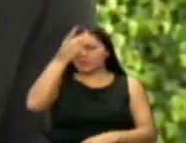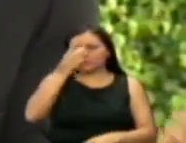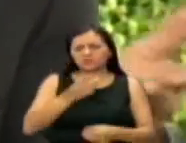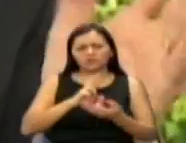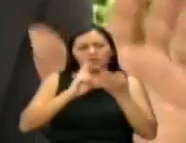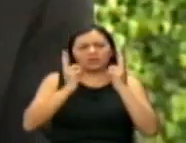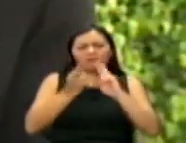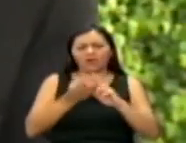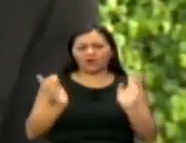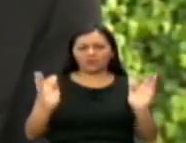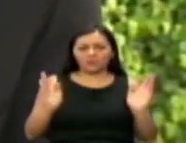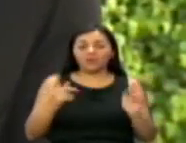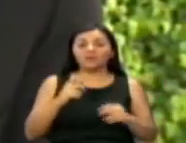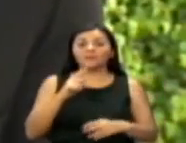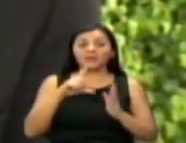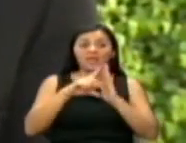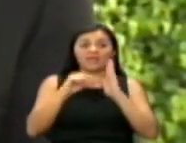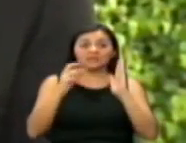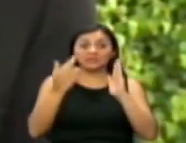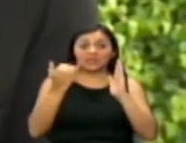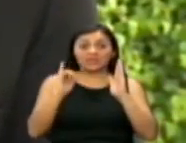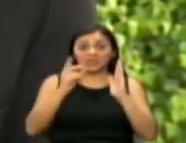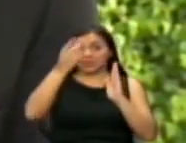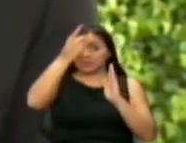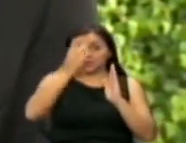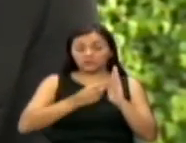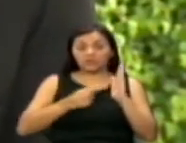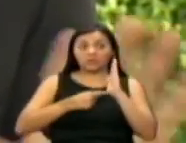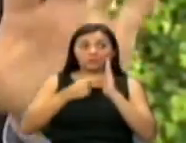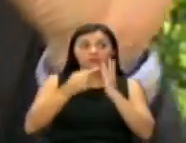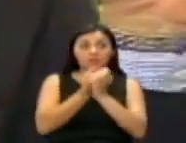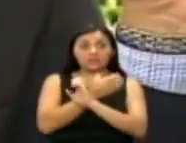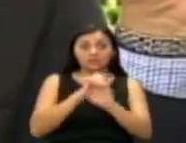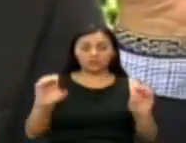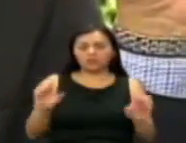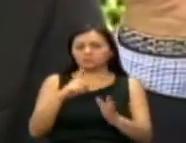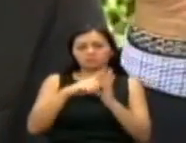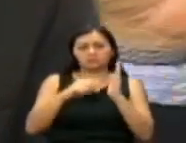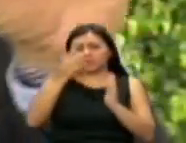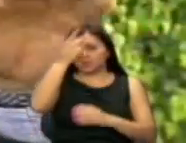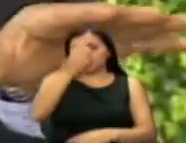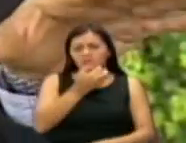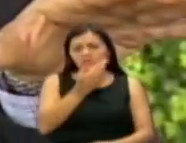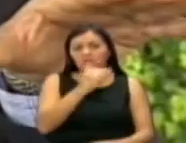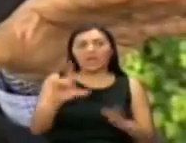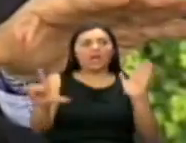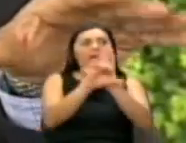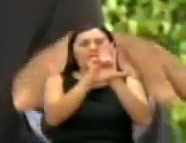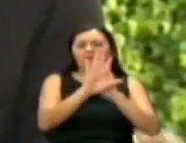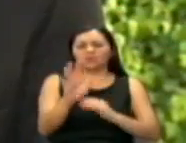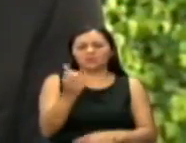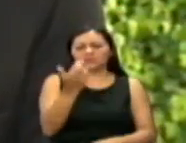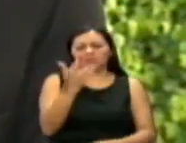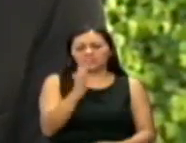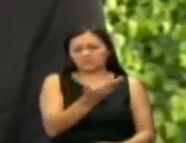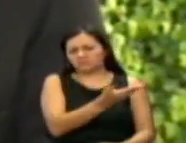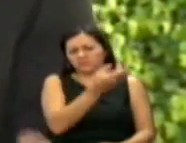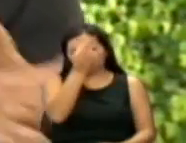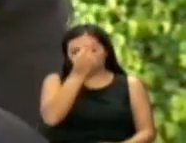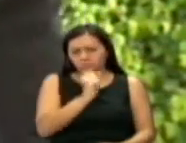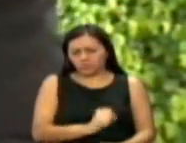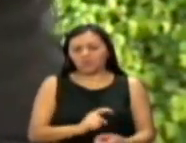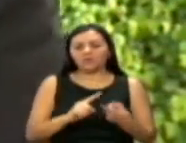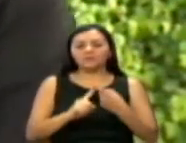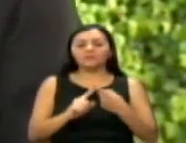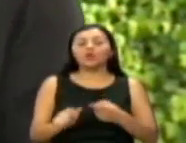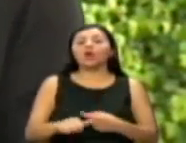impuesto de renta es potestad del SRI, no se requiere ninguna nueva ley. La ley de alianza público-privada es otra cosa, ¿no? Uh-huh. Y no es que no ha